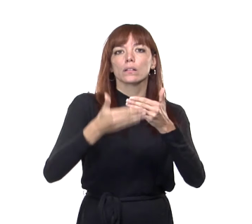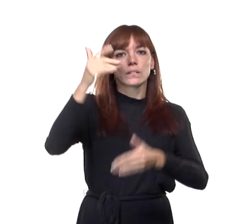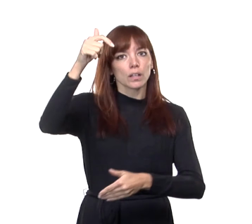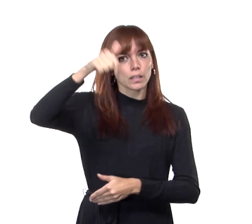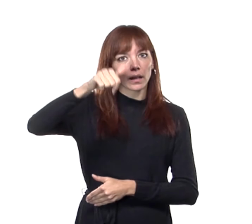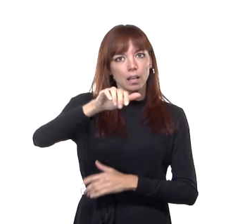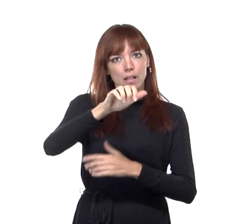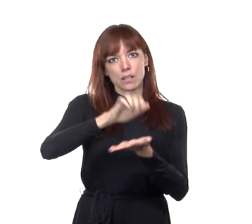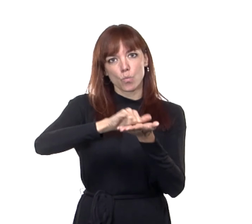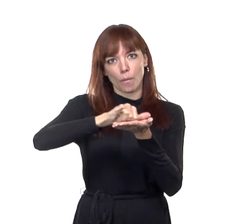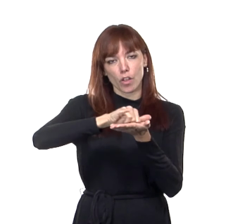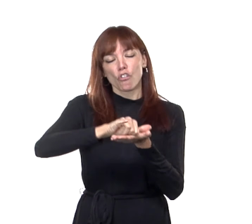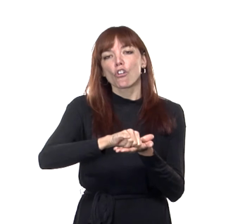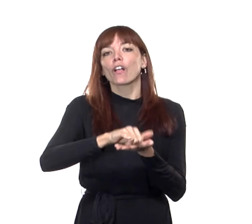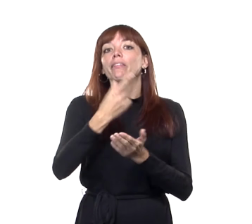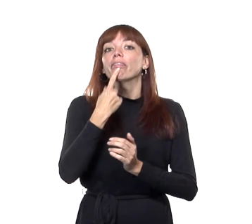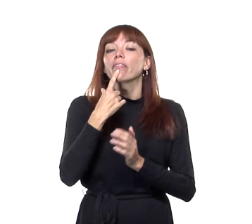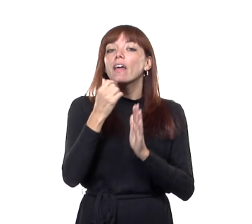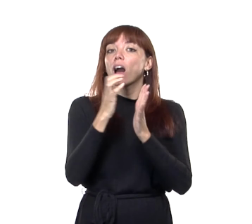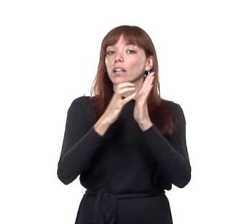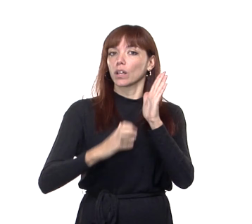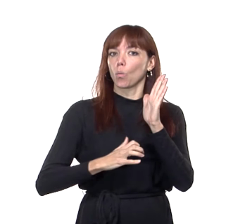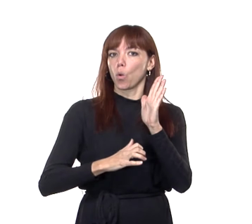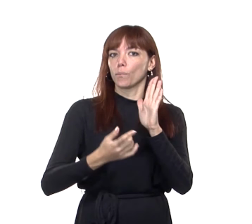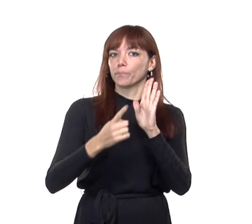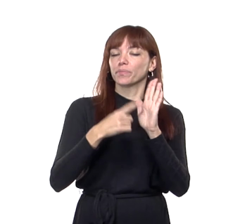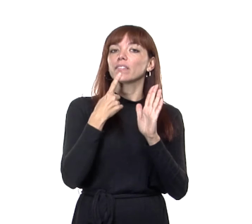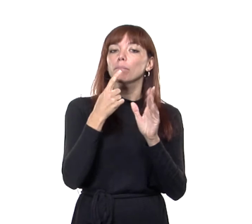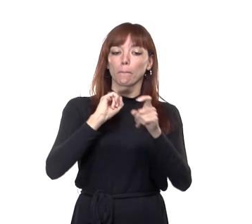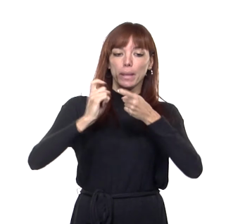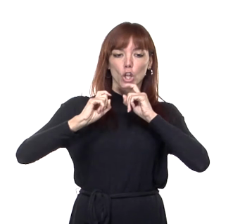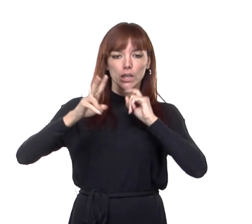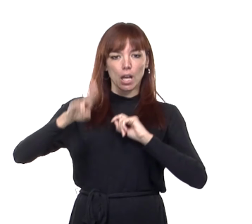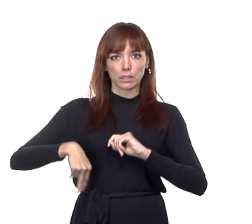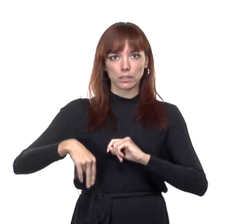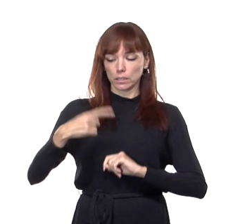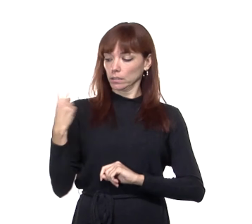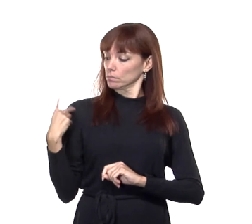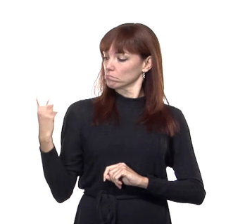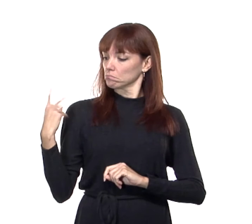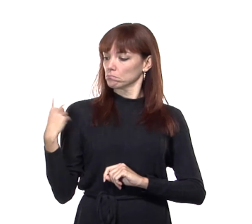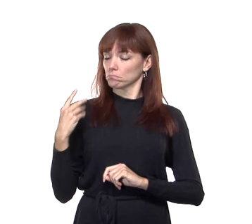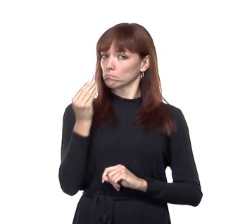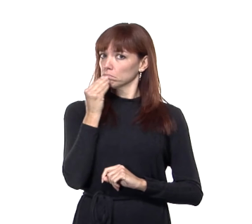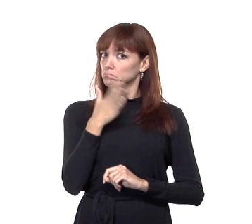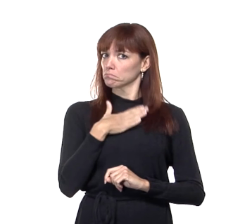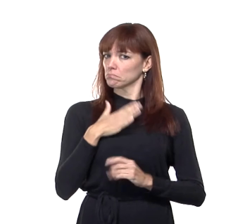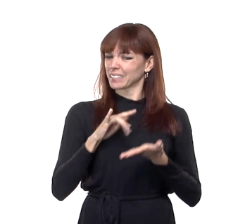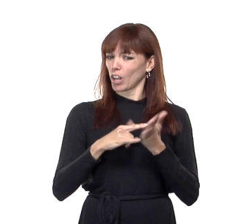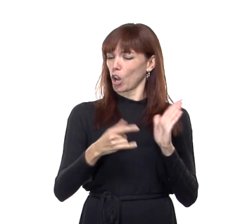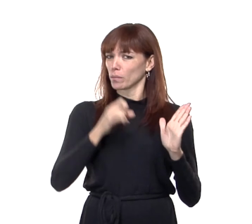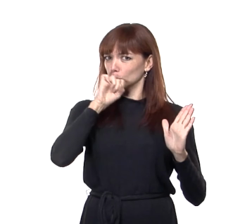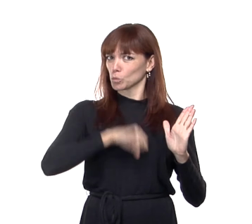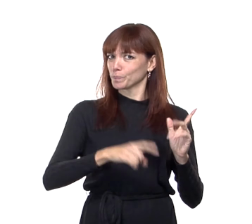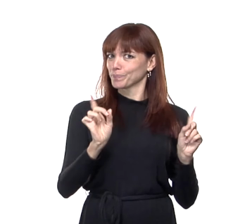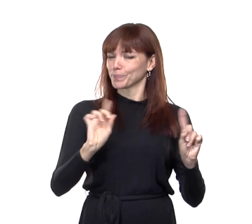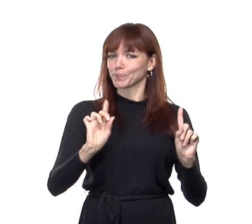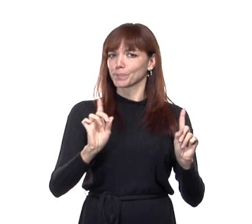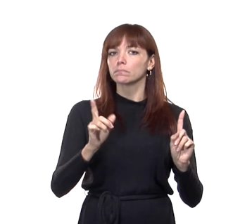en el que dos periodistas que se describían a sí mismos como gente que no era buena para la tecnología habían logrado